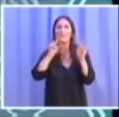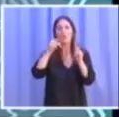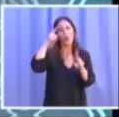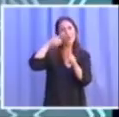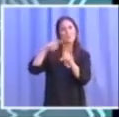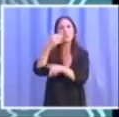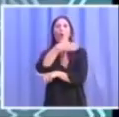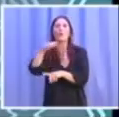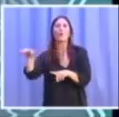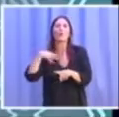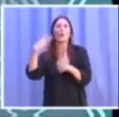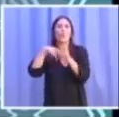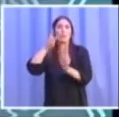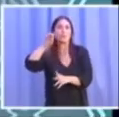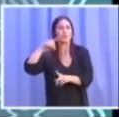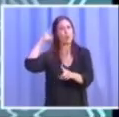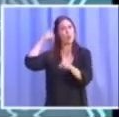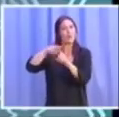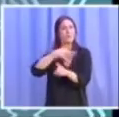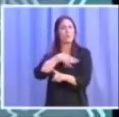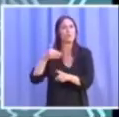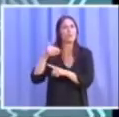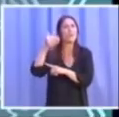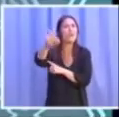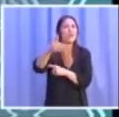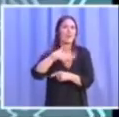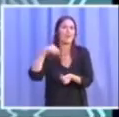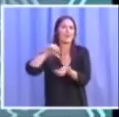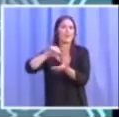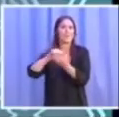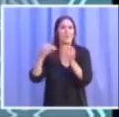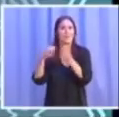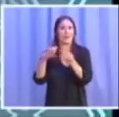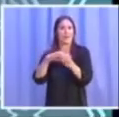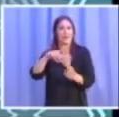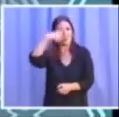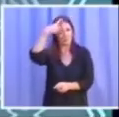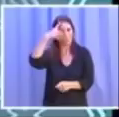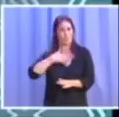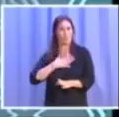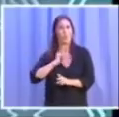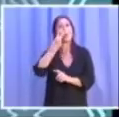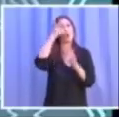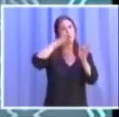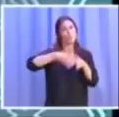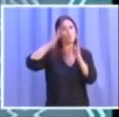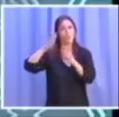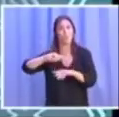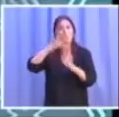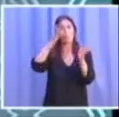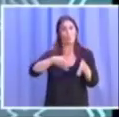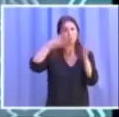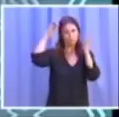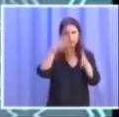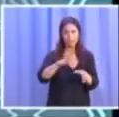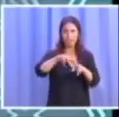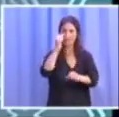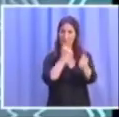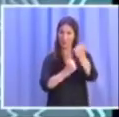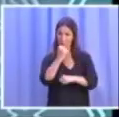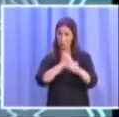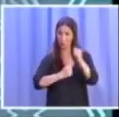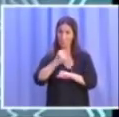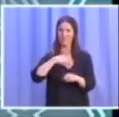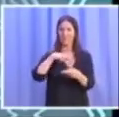horizonte 2031 y la aspiración granadina de ser capital europea de la cultura. Habrá dos bloques más, uno centrado en la economía,